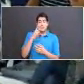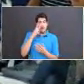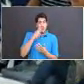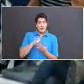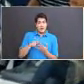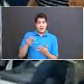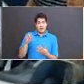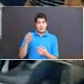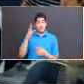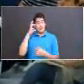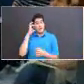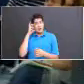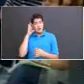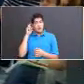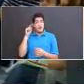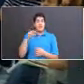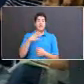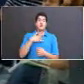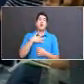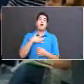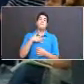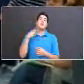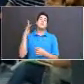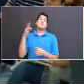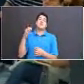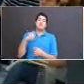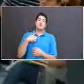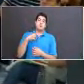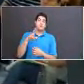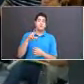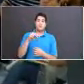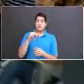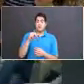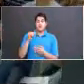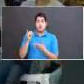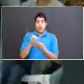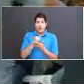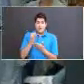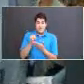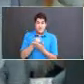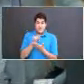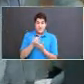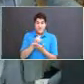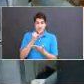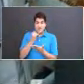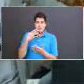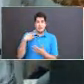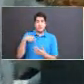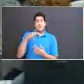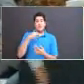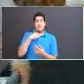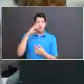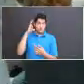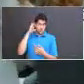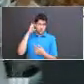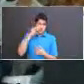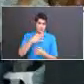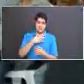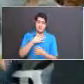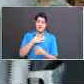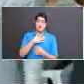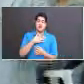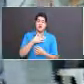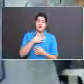yo le oí esto a mi pastor. Francamente no lo he ido a investigar en detalle, pero yo le oí esto a mi pastor. De